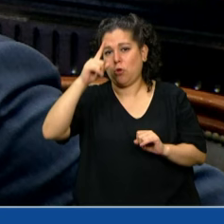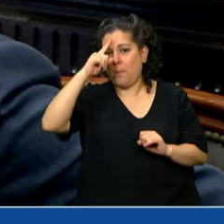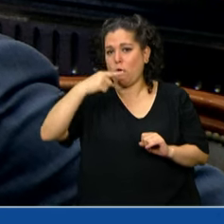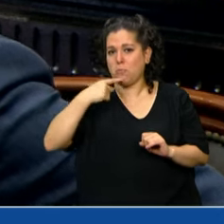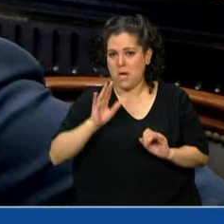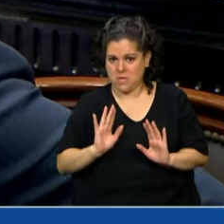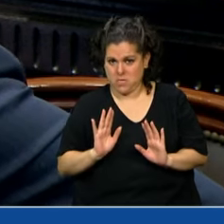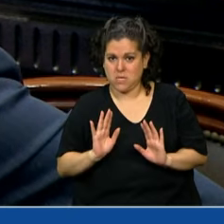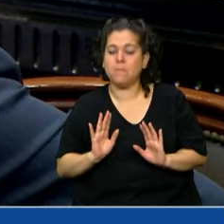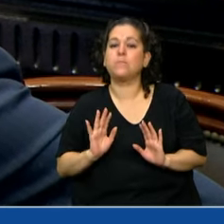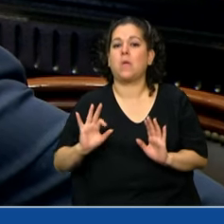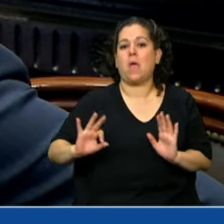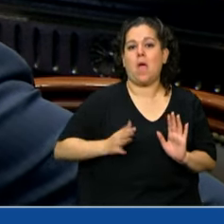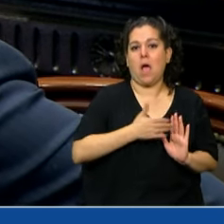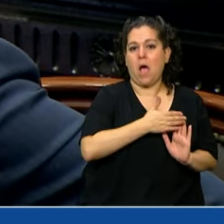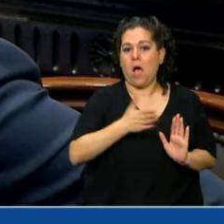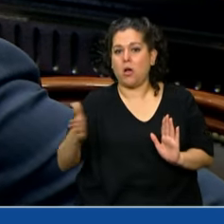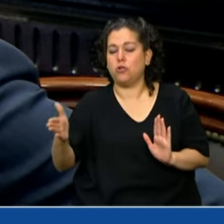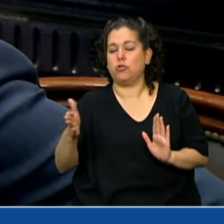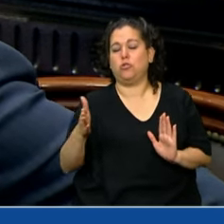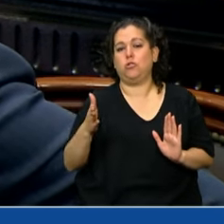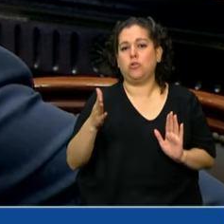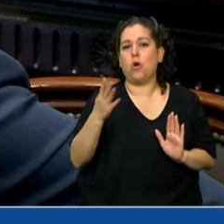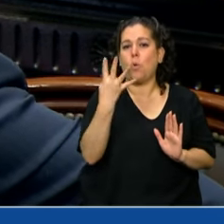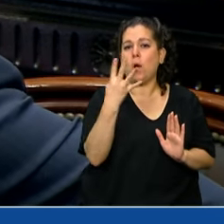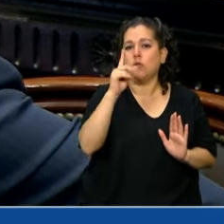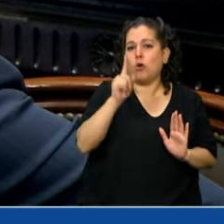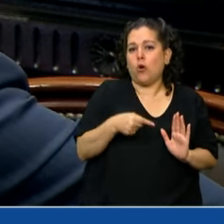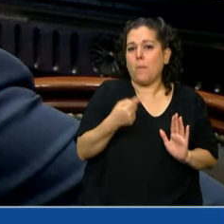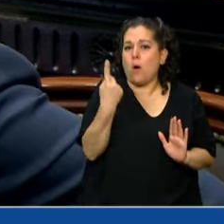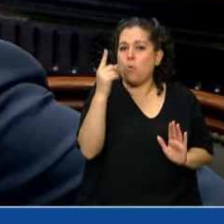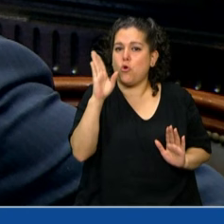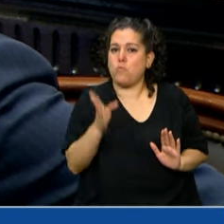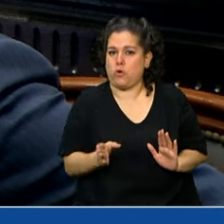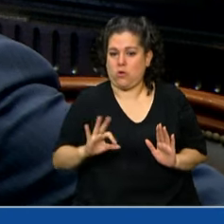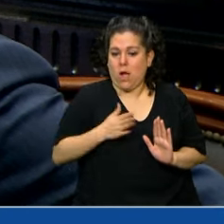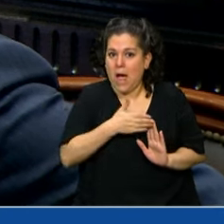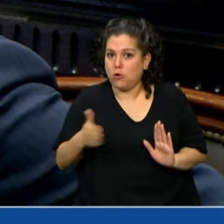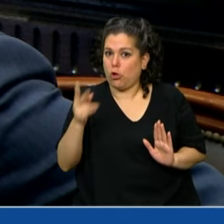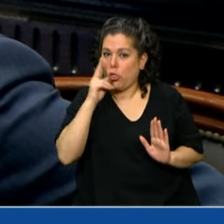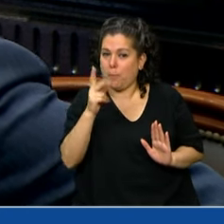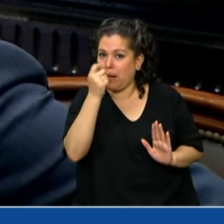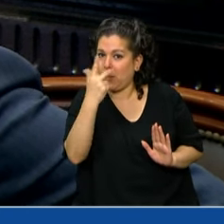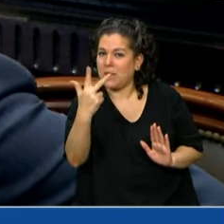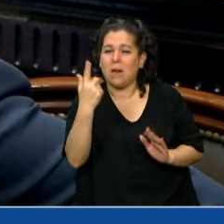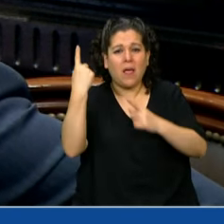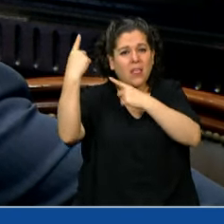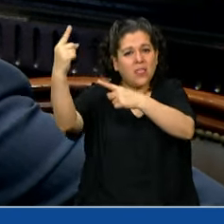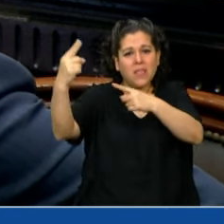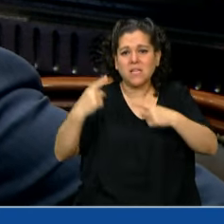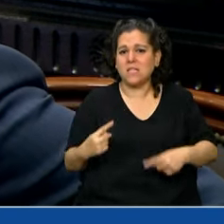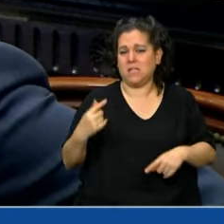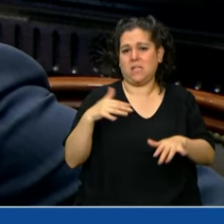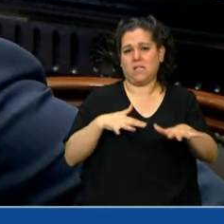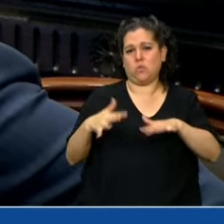acumulada en todo el 2023 del 4,1 por es una situación enteramente distinta a la de